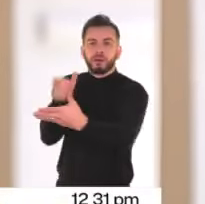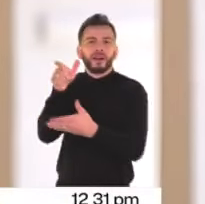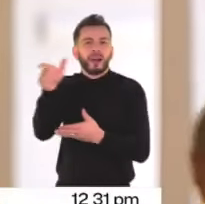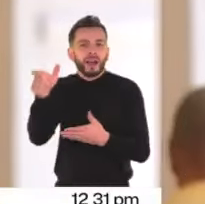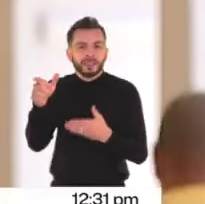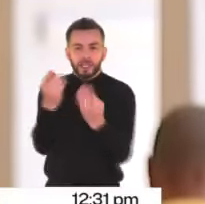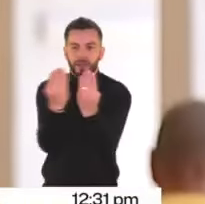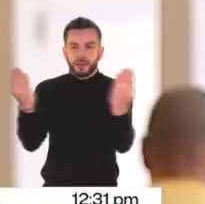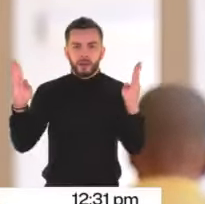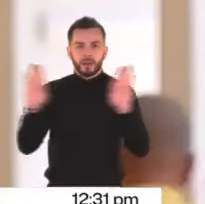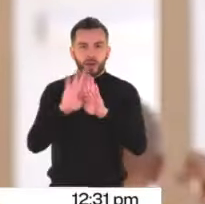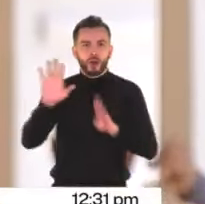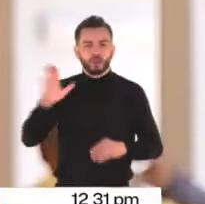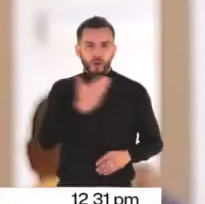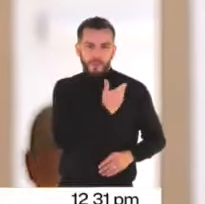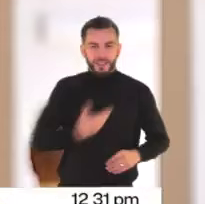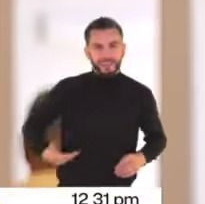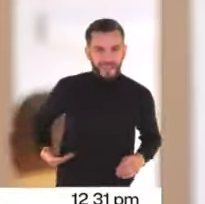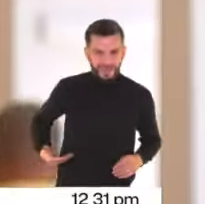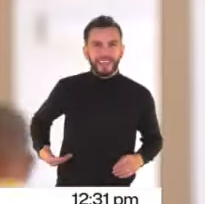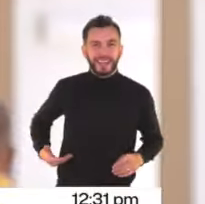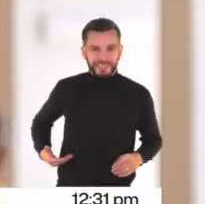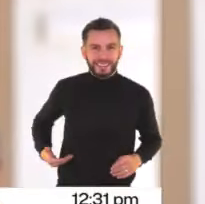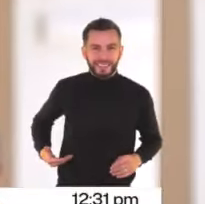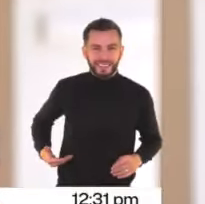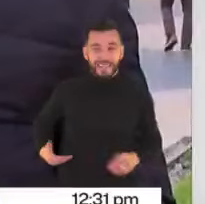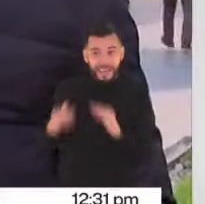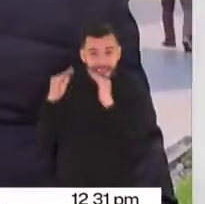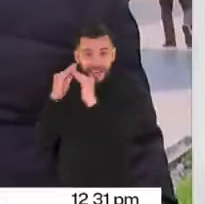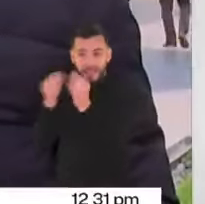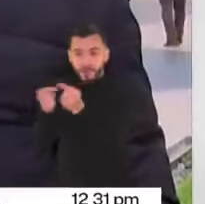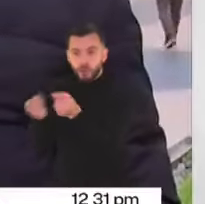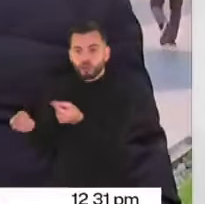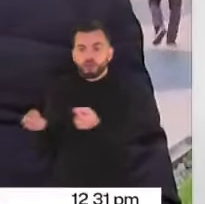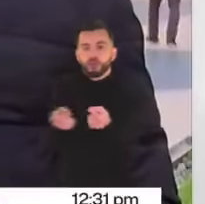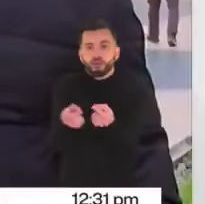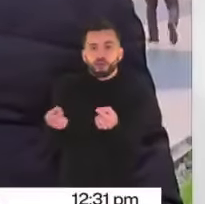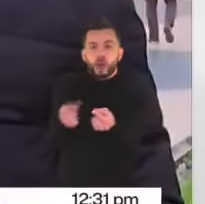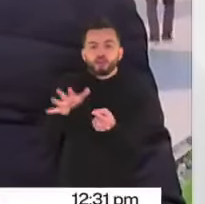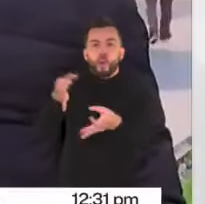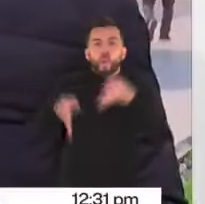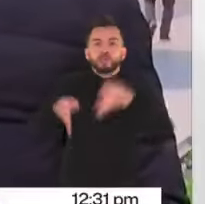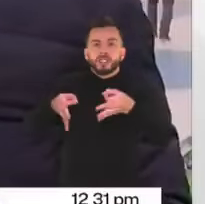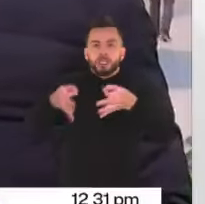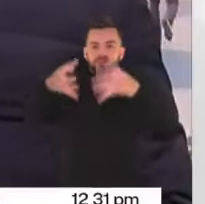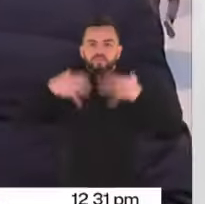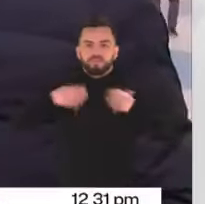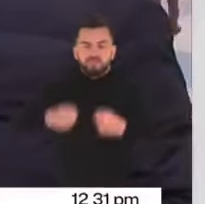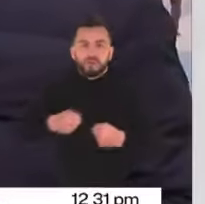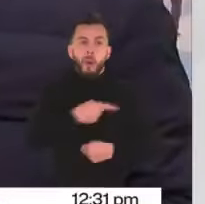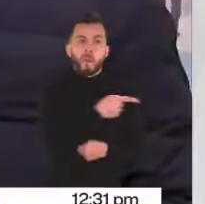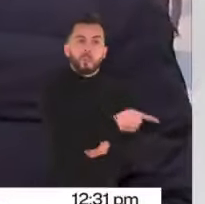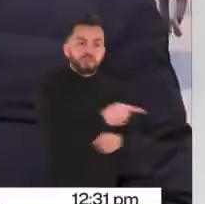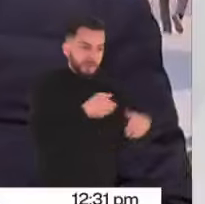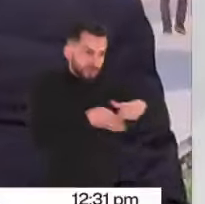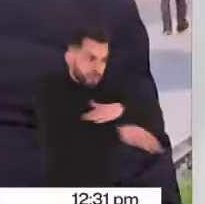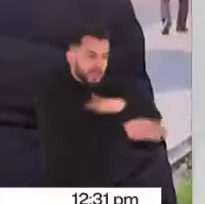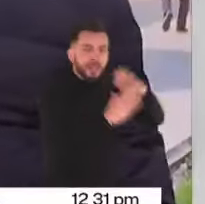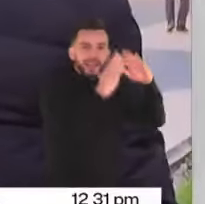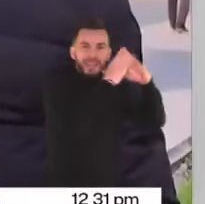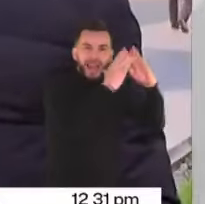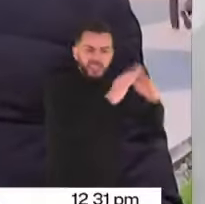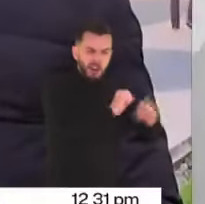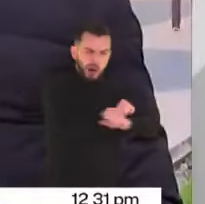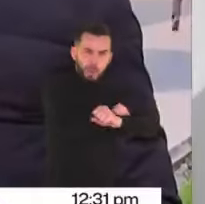Justicia en dos viviendas en el sur de Bogotá. Fueron encontradas maquetas con los planos del edificio, armas de fuego, explosivos, pólvora negra